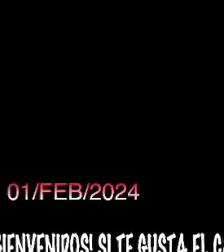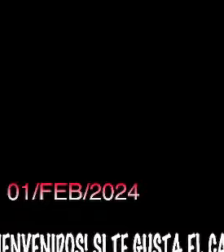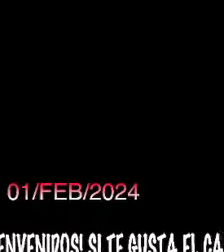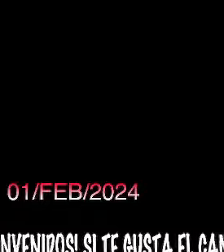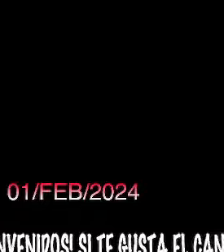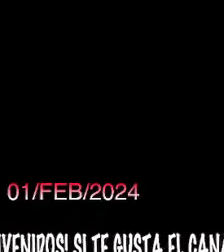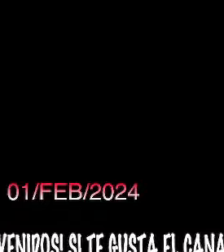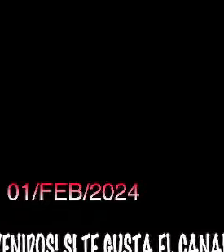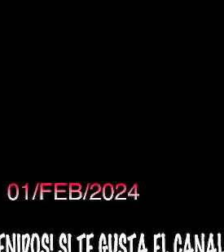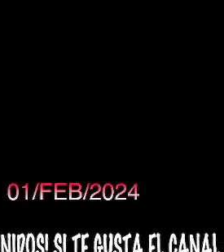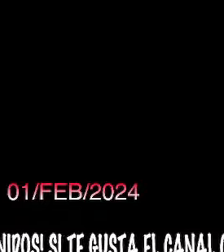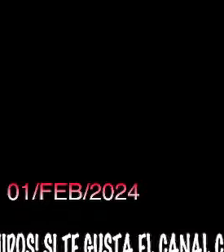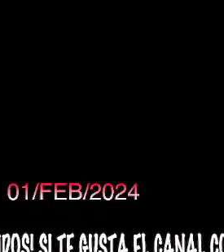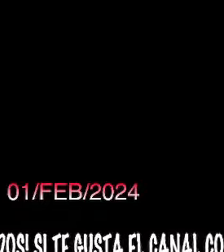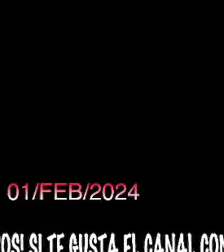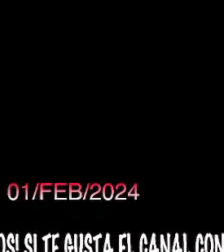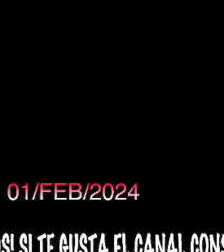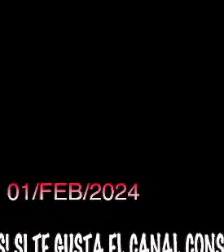distintos legisladores.